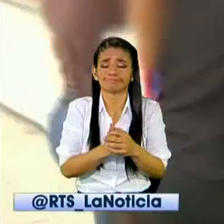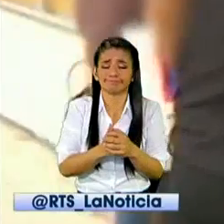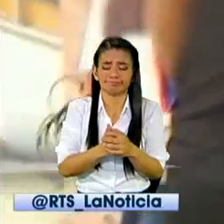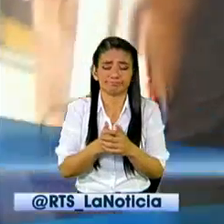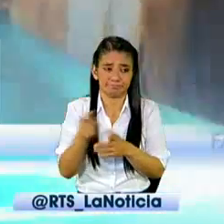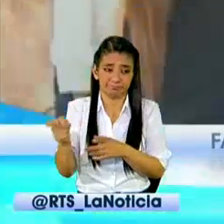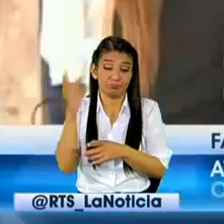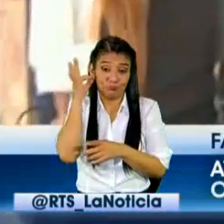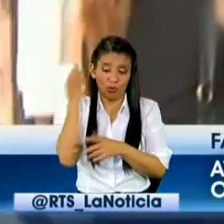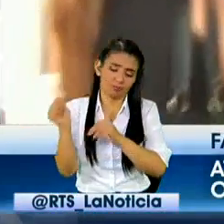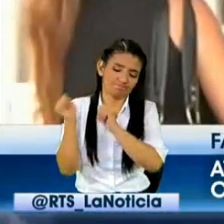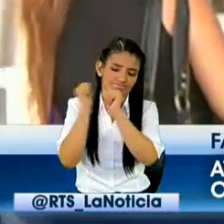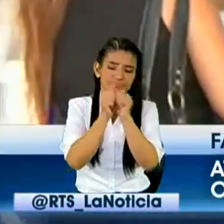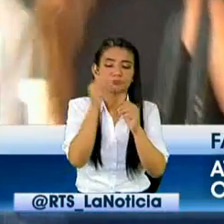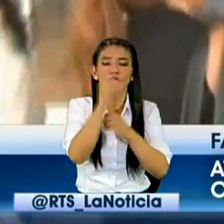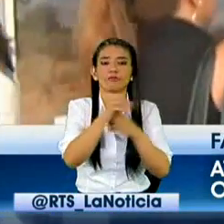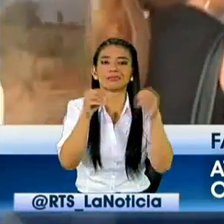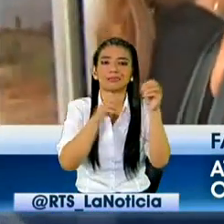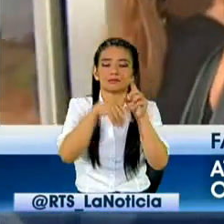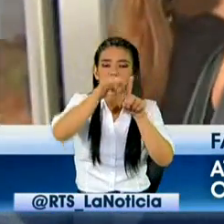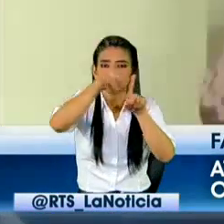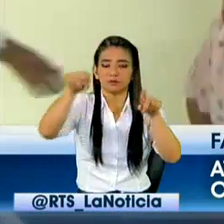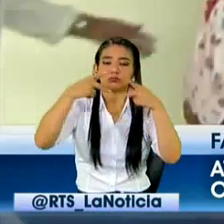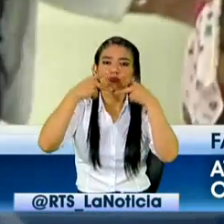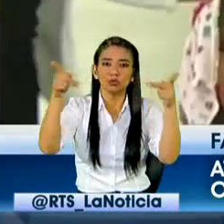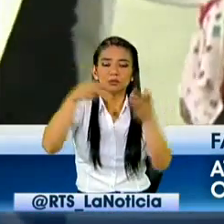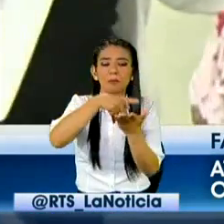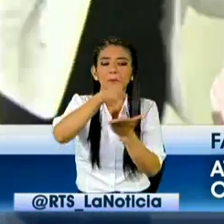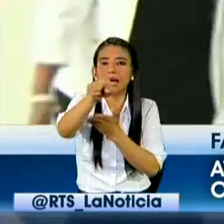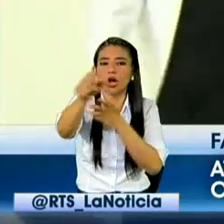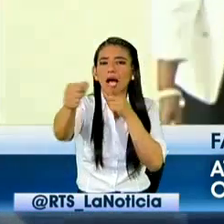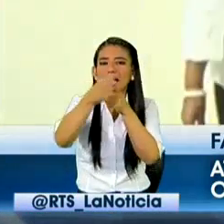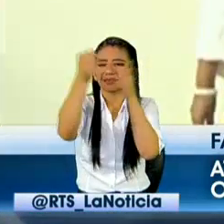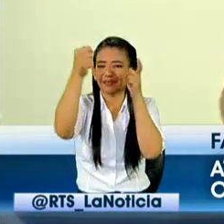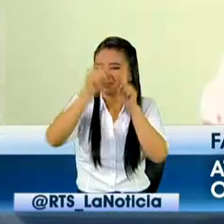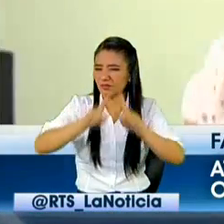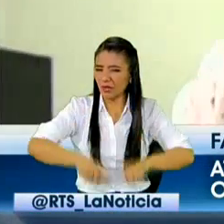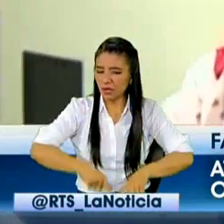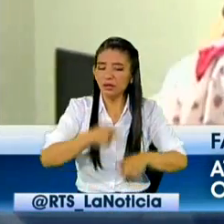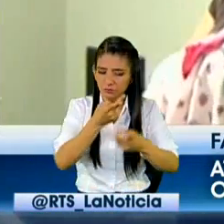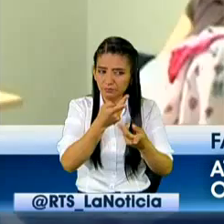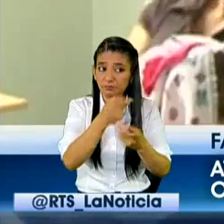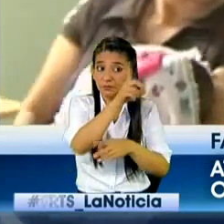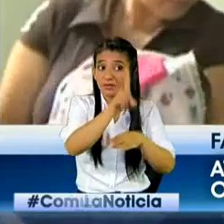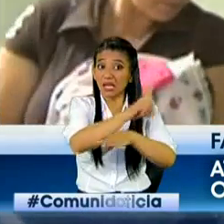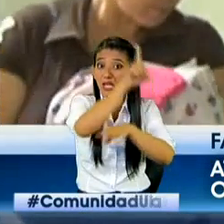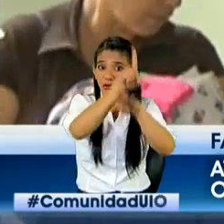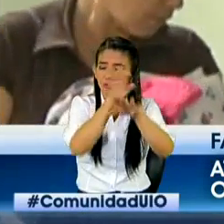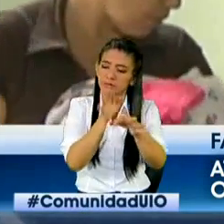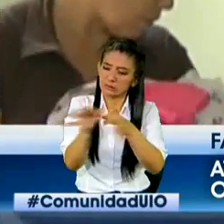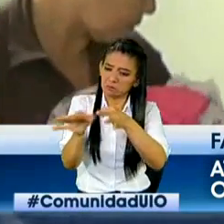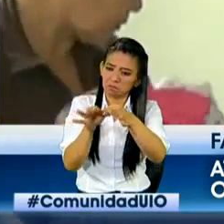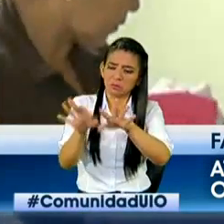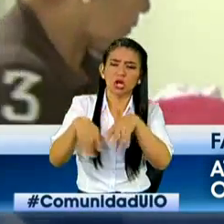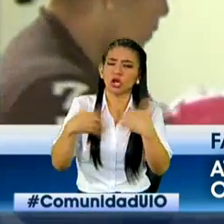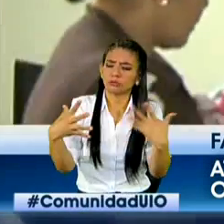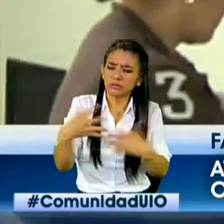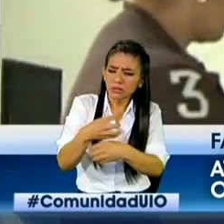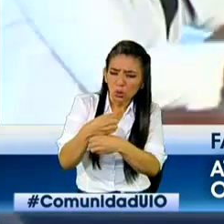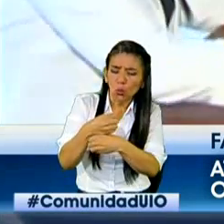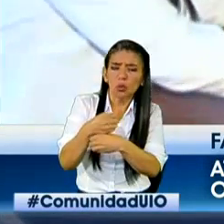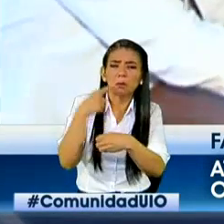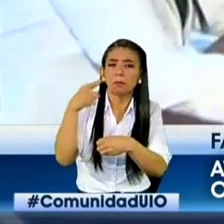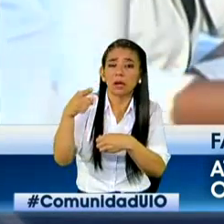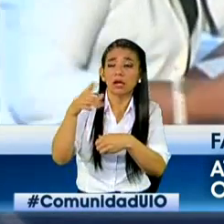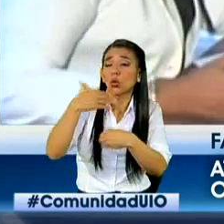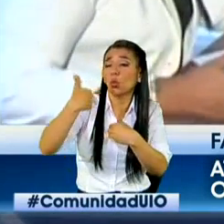Acompañamos a doña Mercia a las oficinas del Sistema Público para el Pago de Accidentes de Tránsito. Allí su directora le explicó sobre este seguro, dirigido